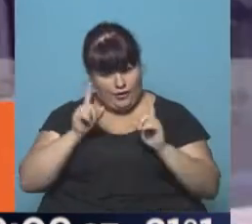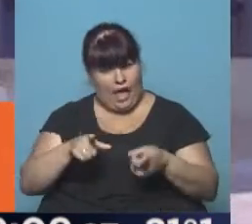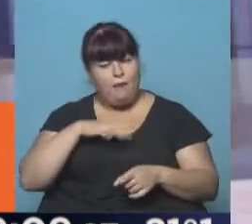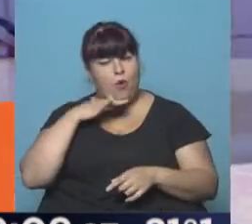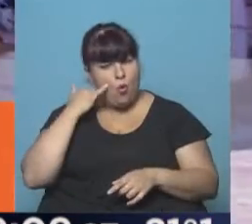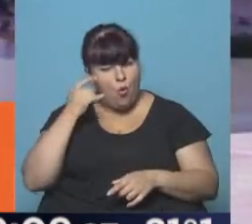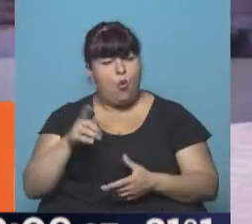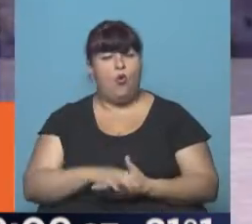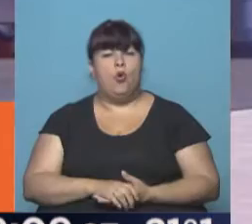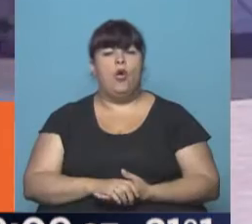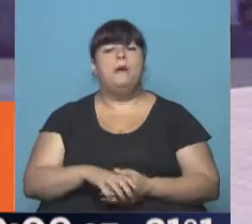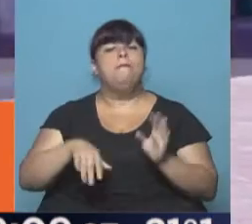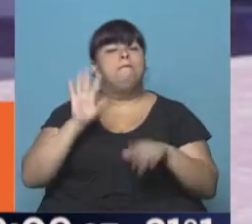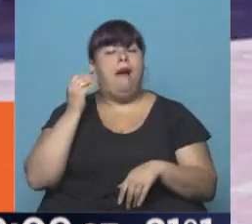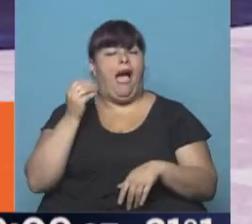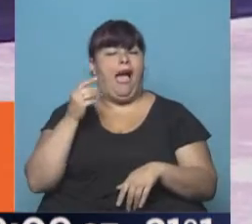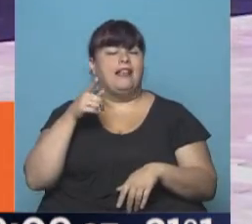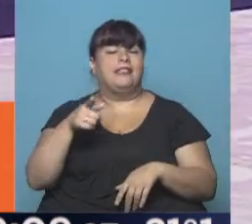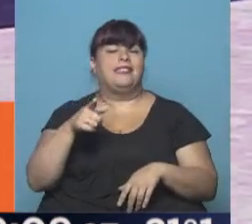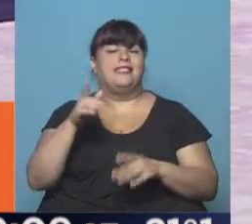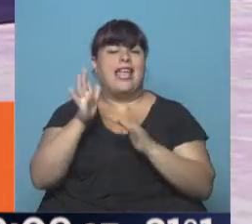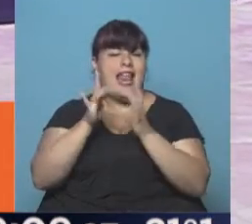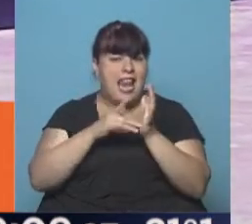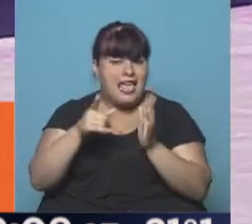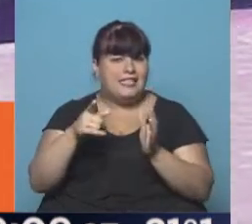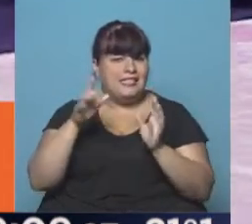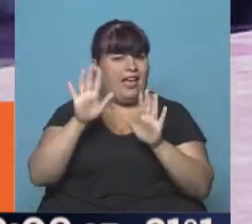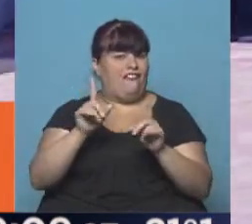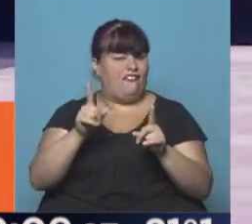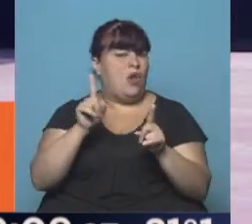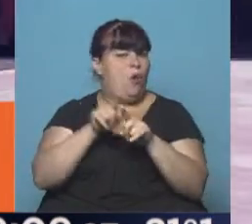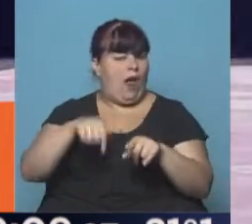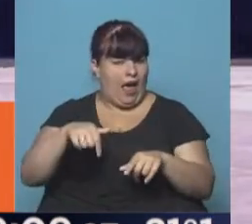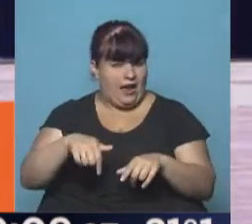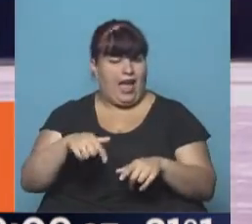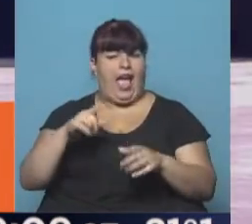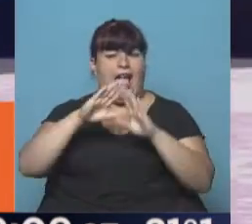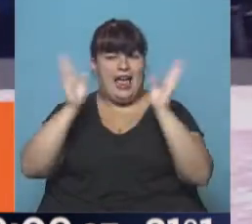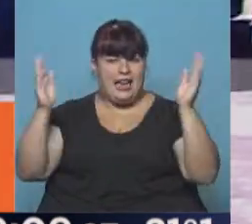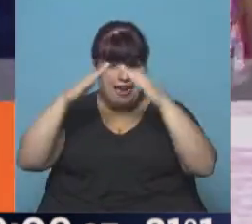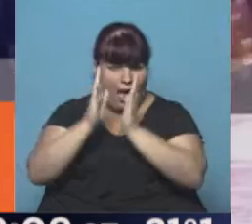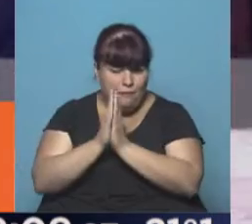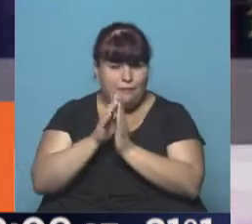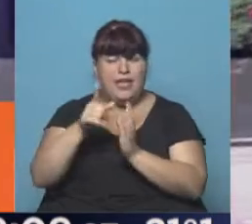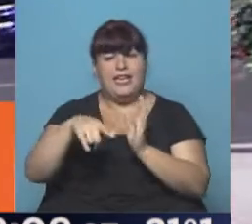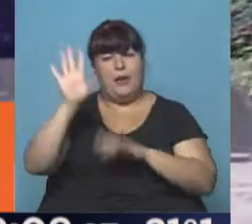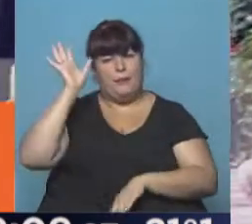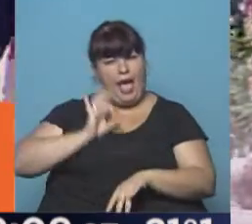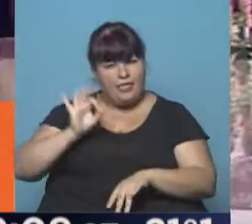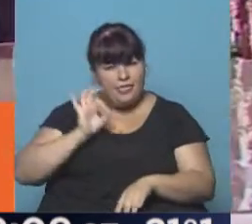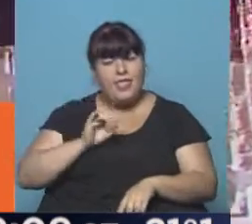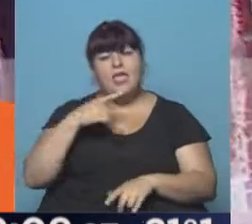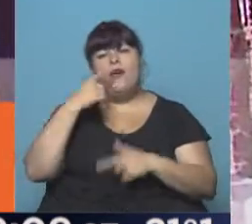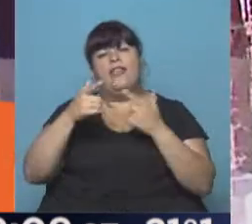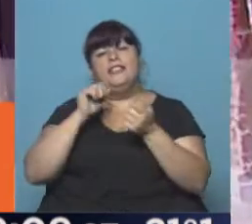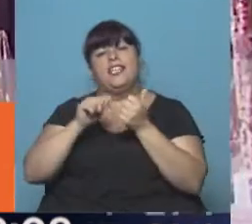Jujuy, sobre todo las partes de iglesias, que es lo que más queda, que es lo mismo que acá, ¿no? Que las capillas son las más antiguas y lo que hablan